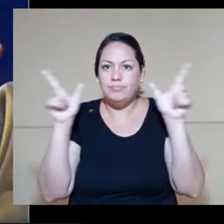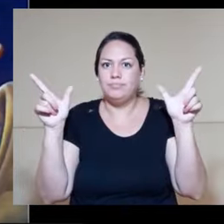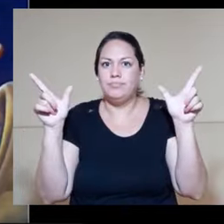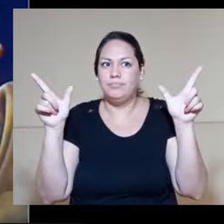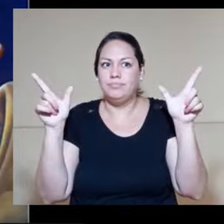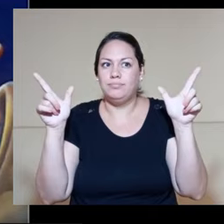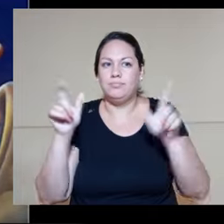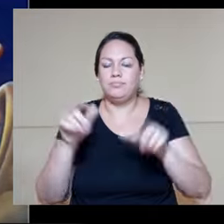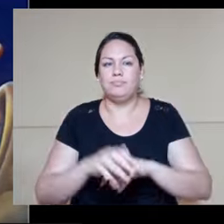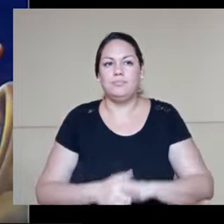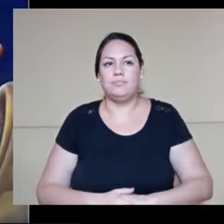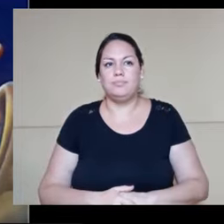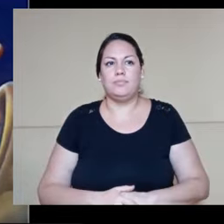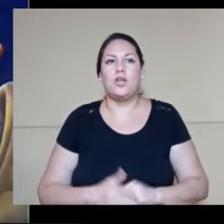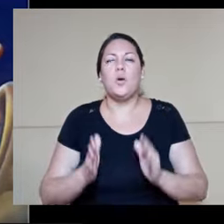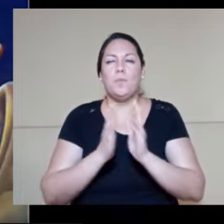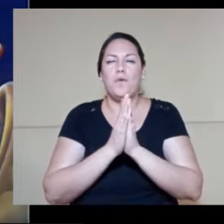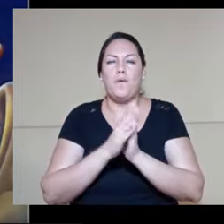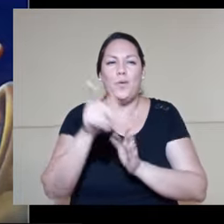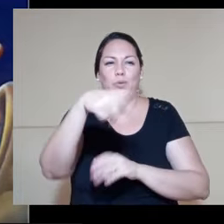complicación. Así que prendan